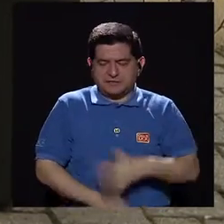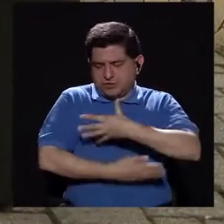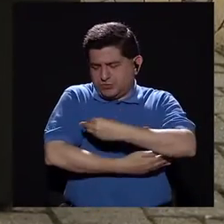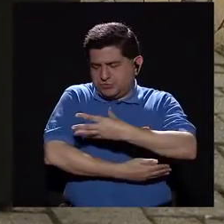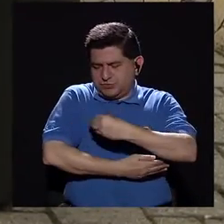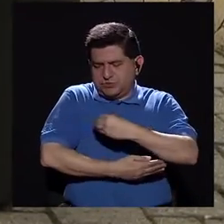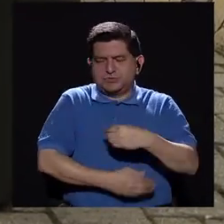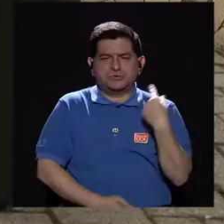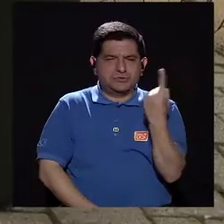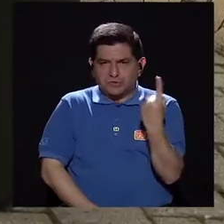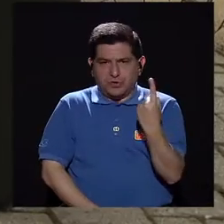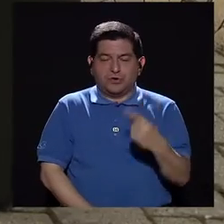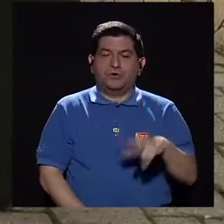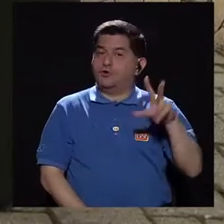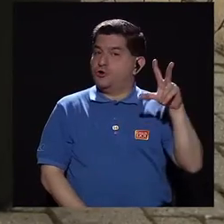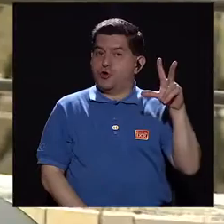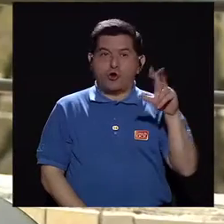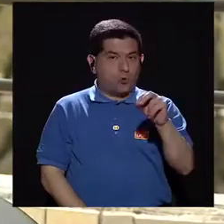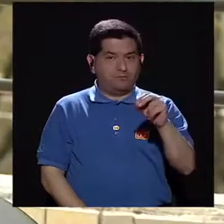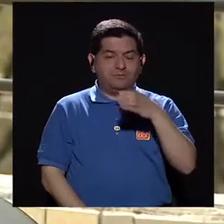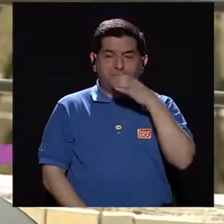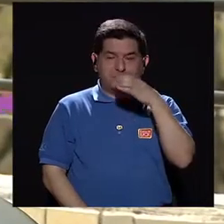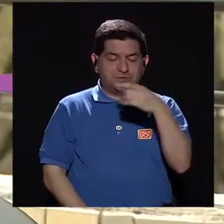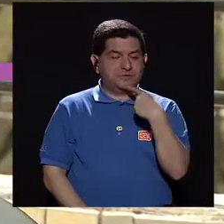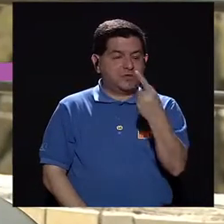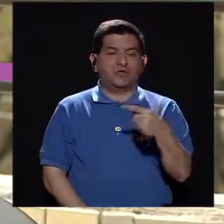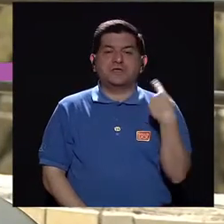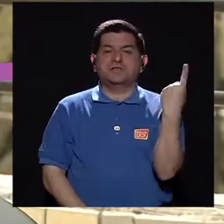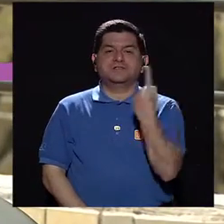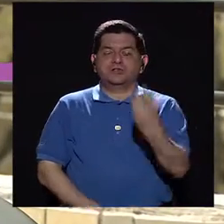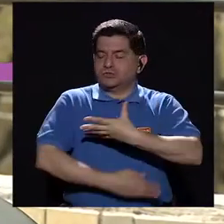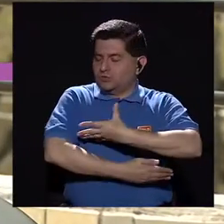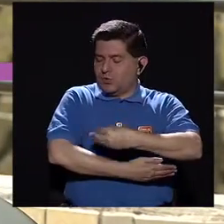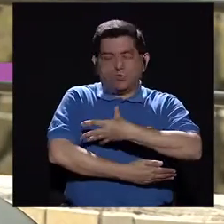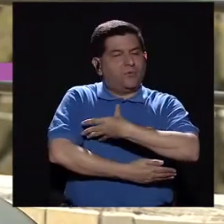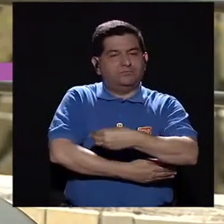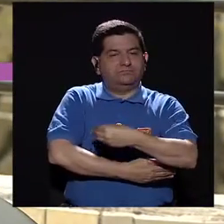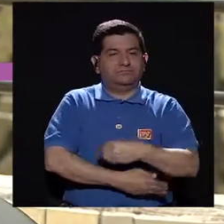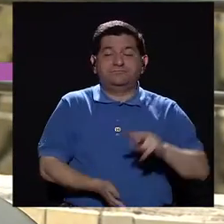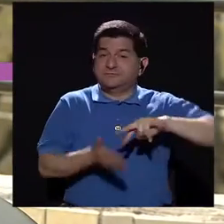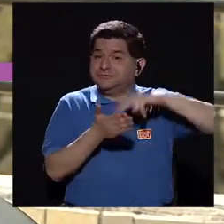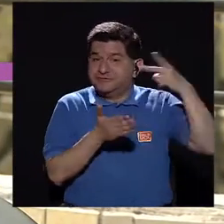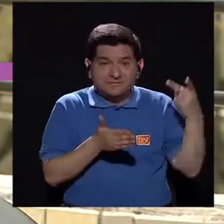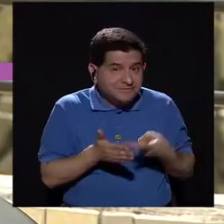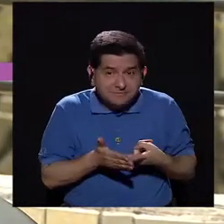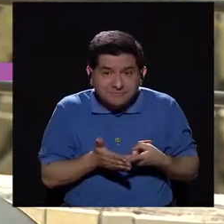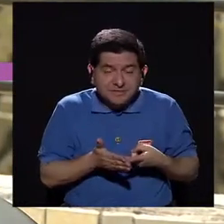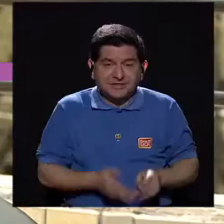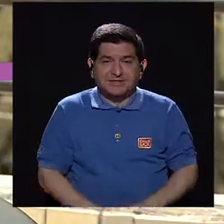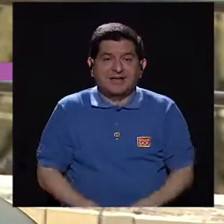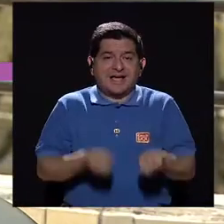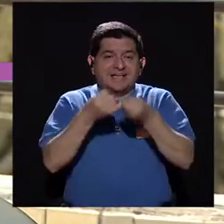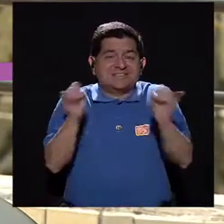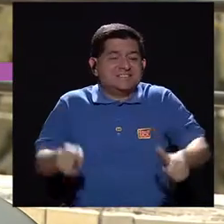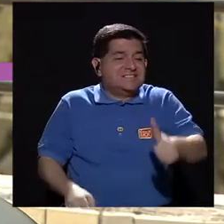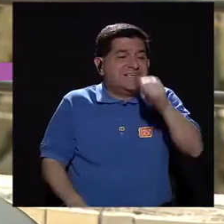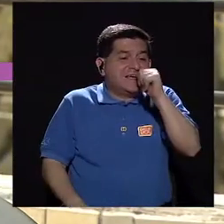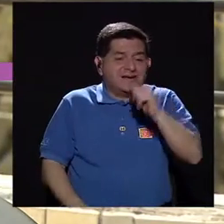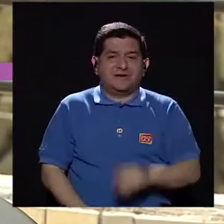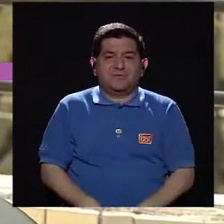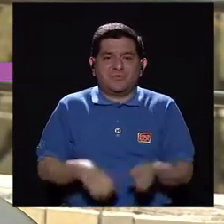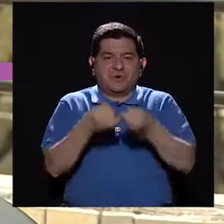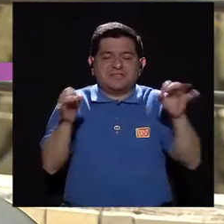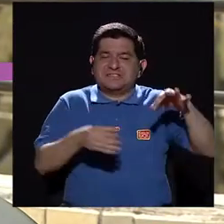6 meses de lactancia materna exclusiva. Pues no, la recomendación indica solo leche materna y eso significa